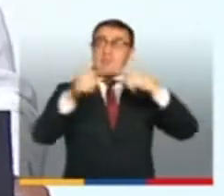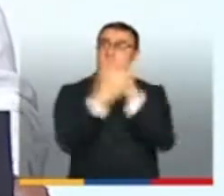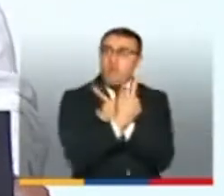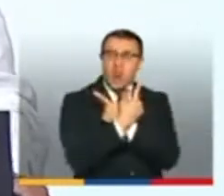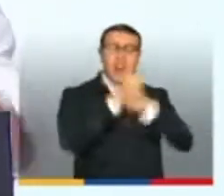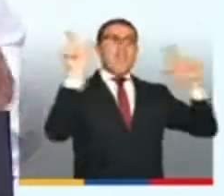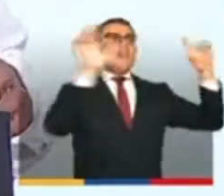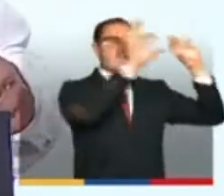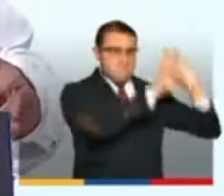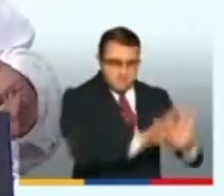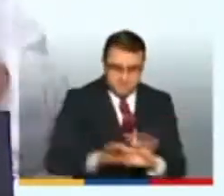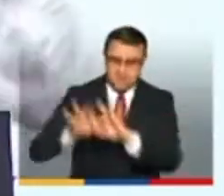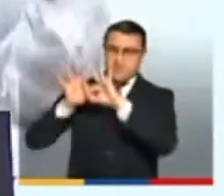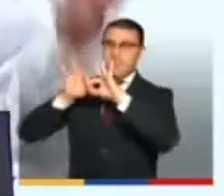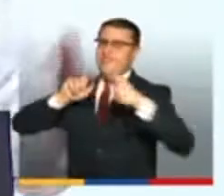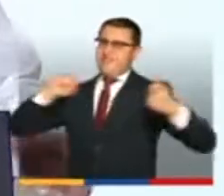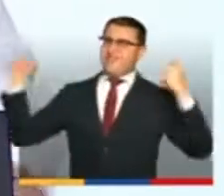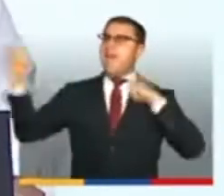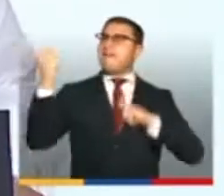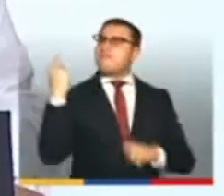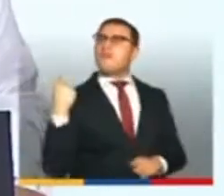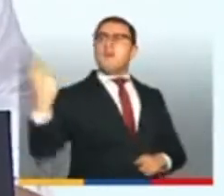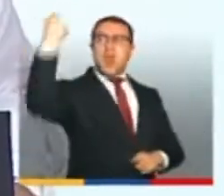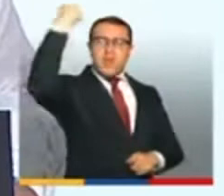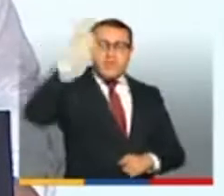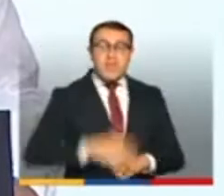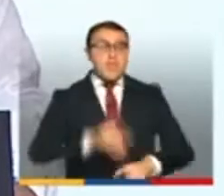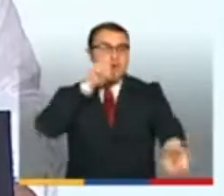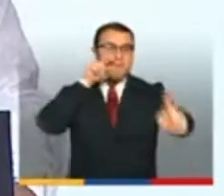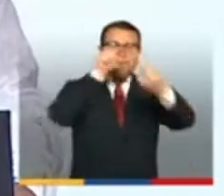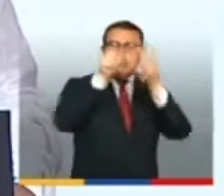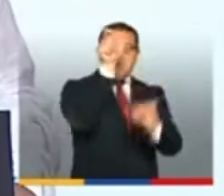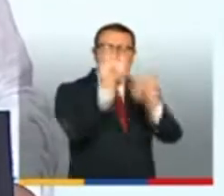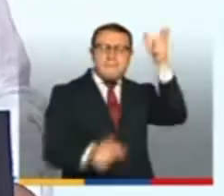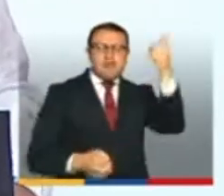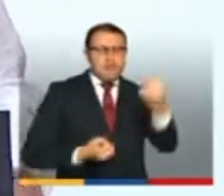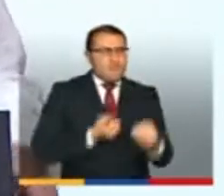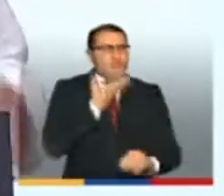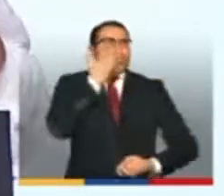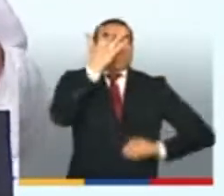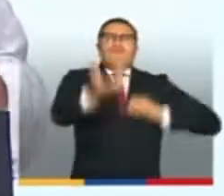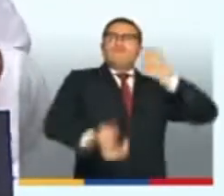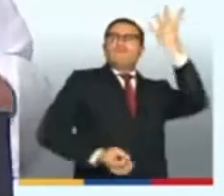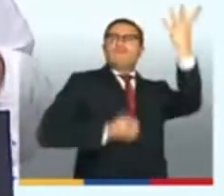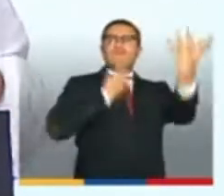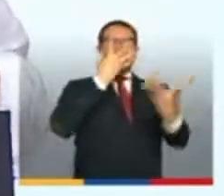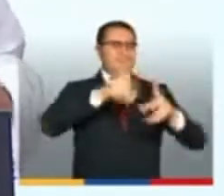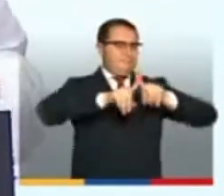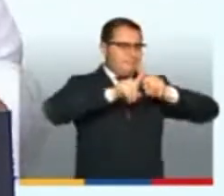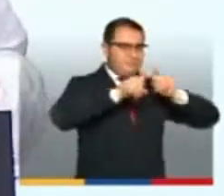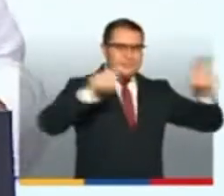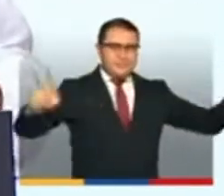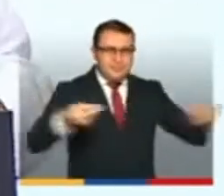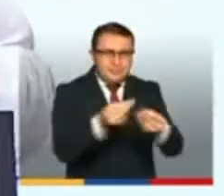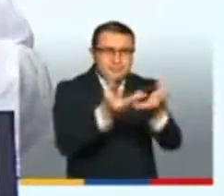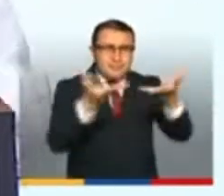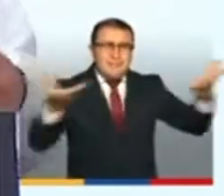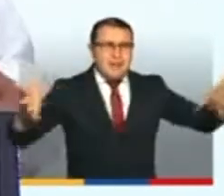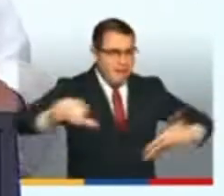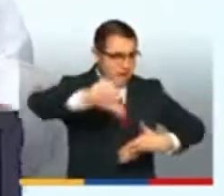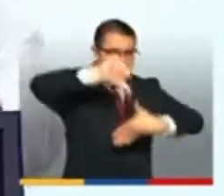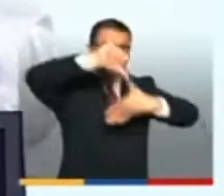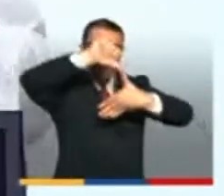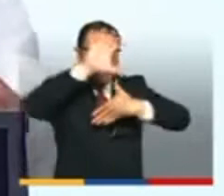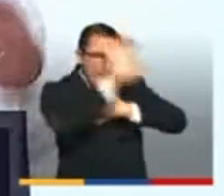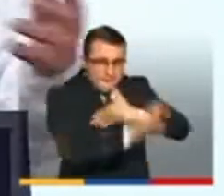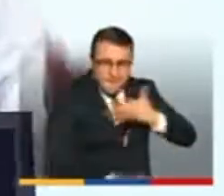para que las diversas expresiones de Sudamérica se puedan encontrar se puedan integrar